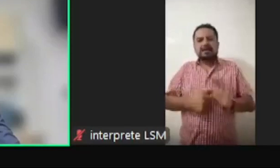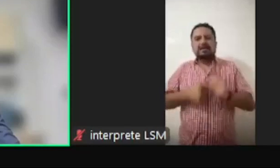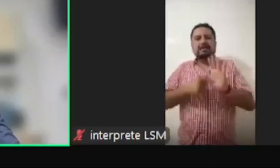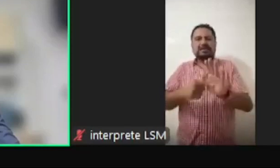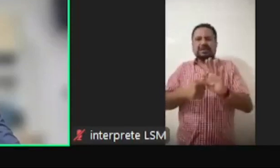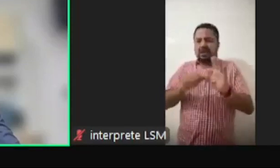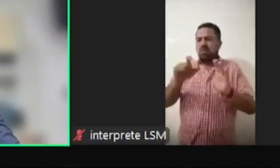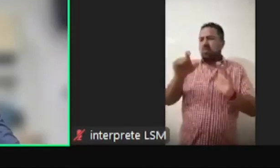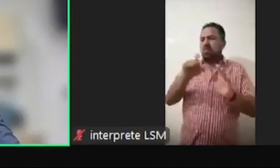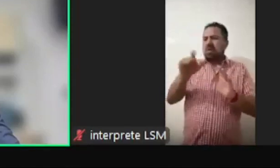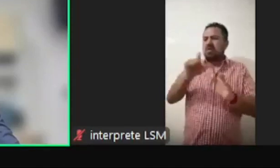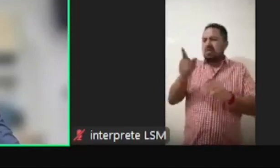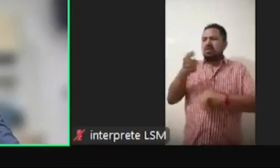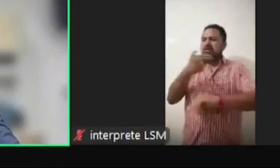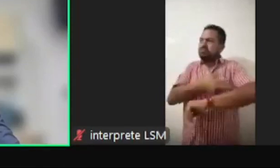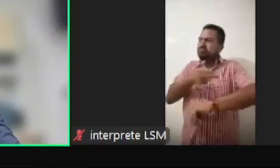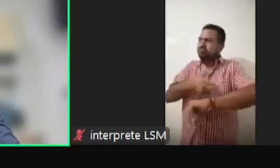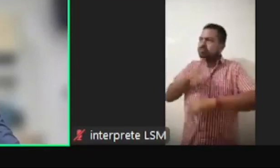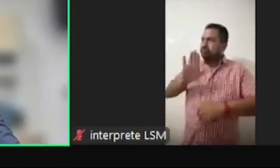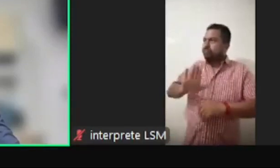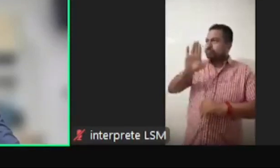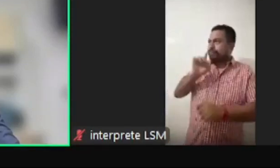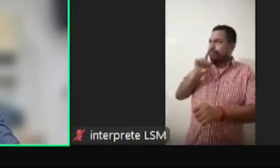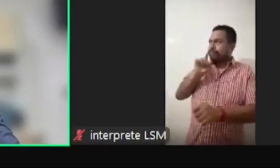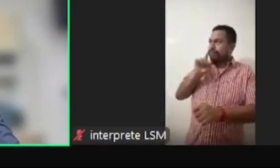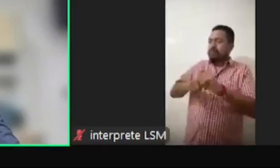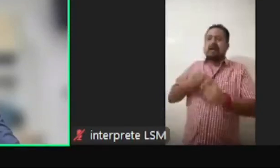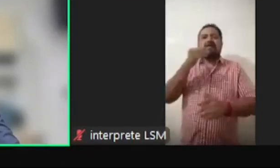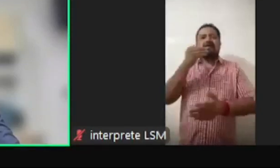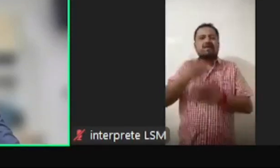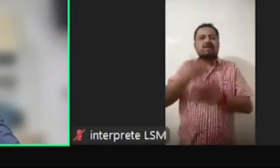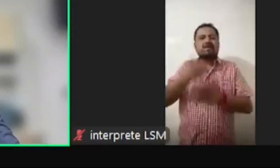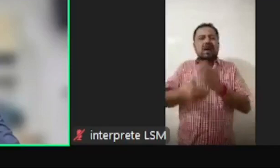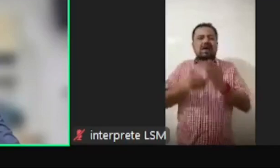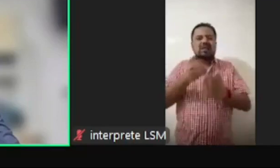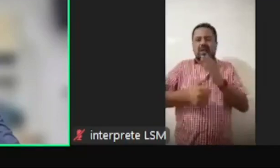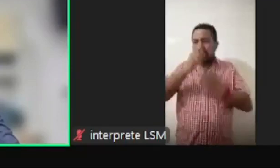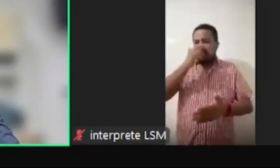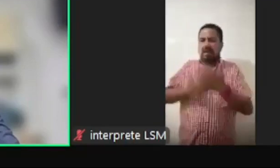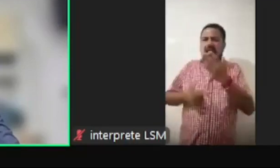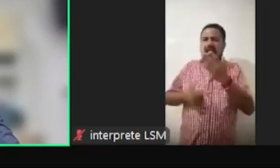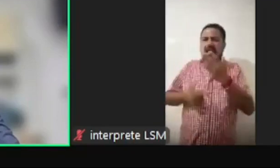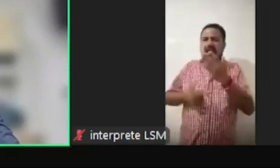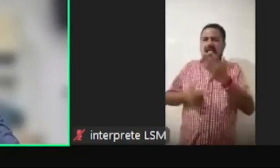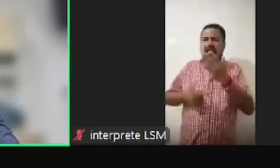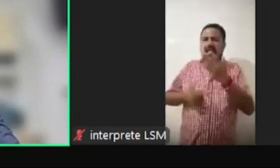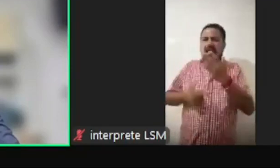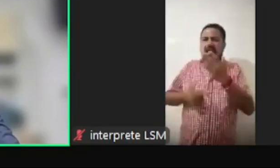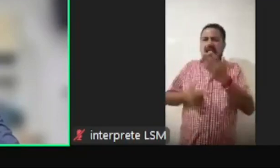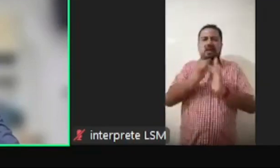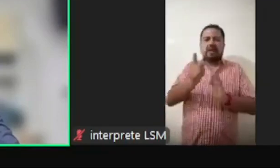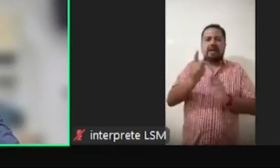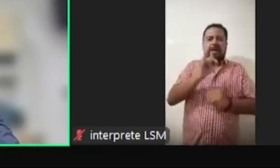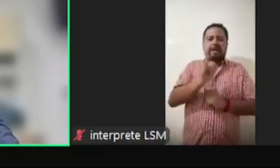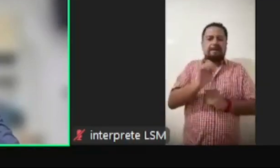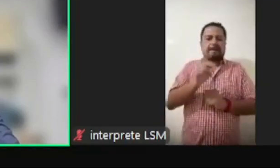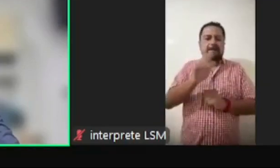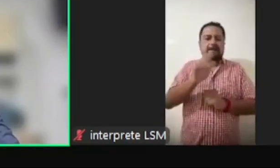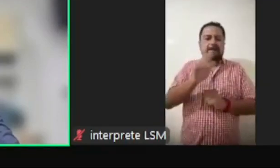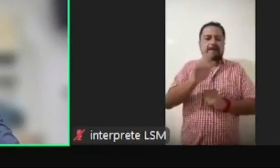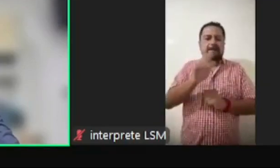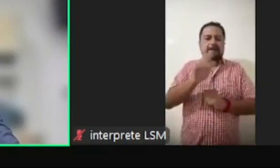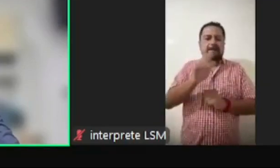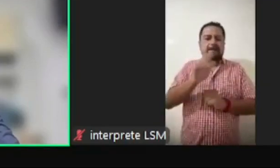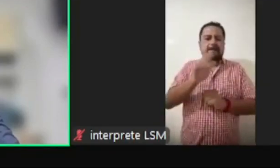de solicitar sus registros, falta de cumplimiento de los requisitos legales por parte de Joshua Ávila González. Luego, del